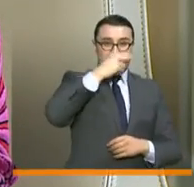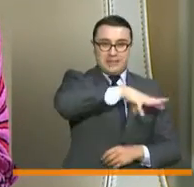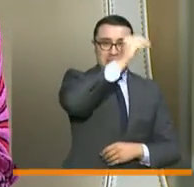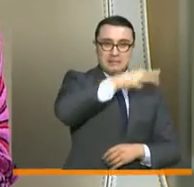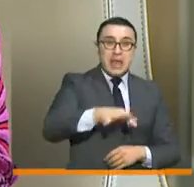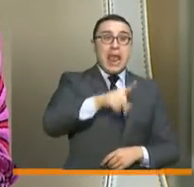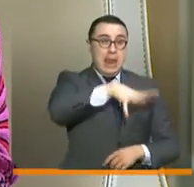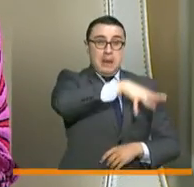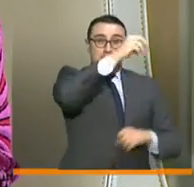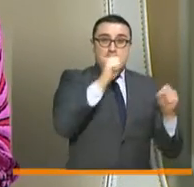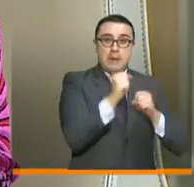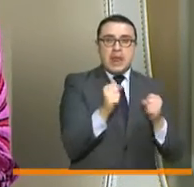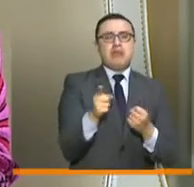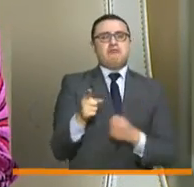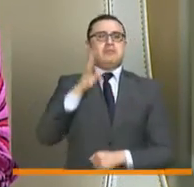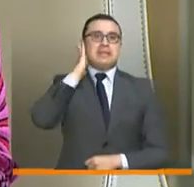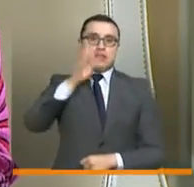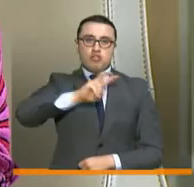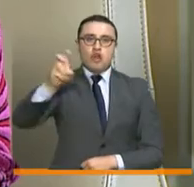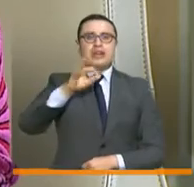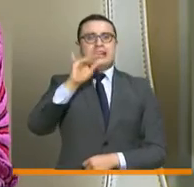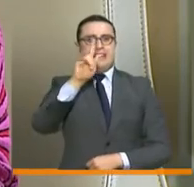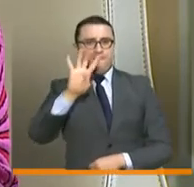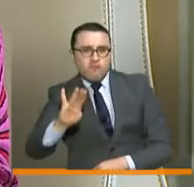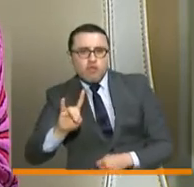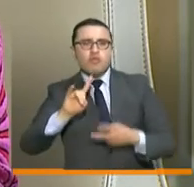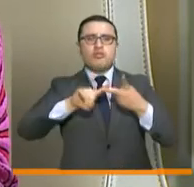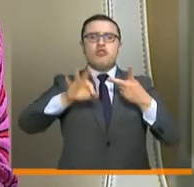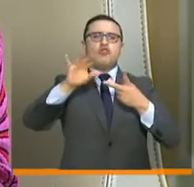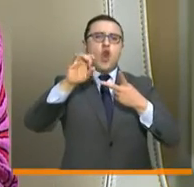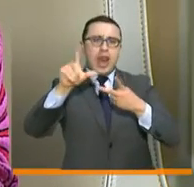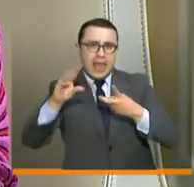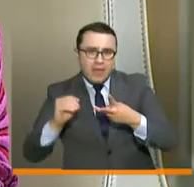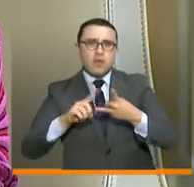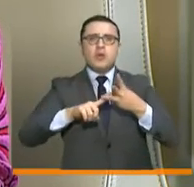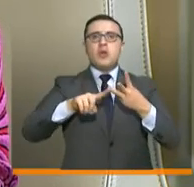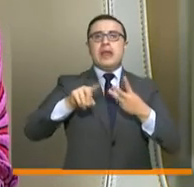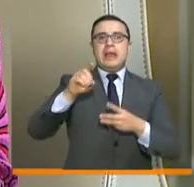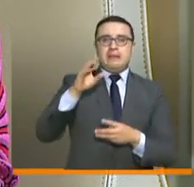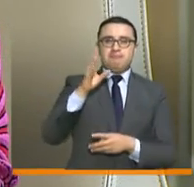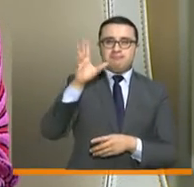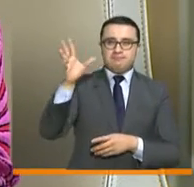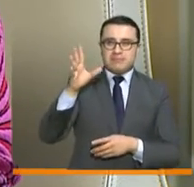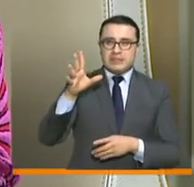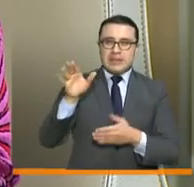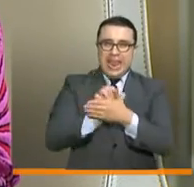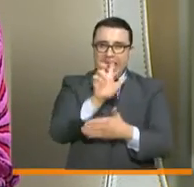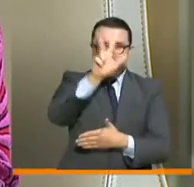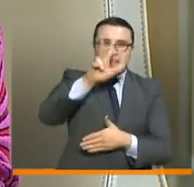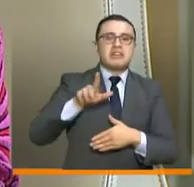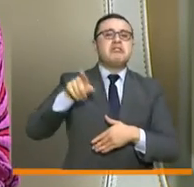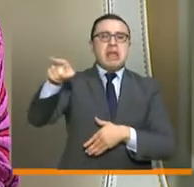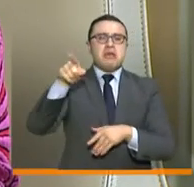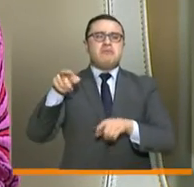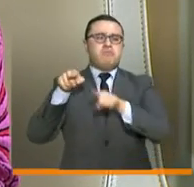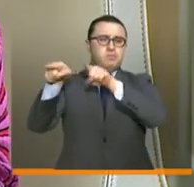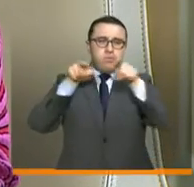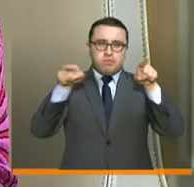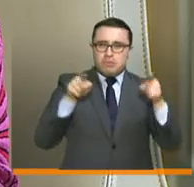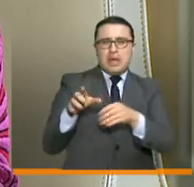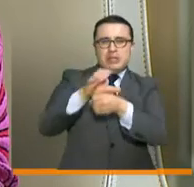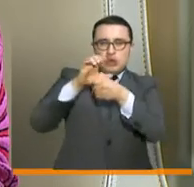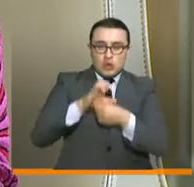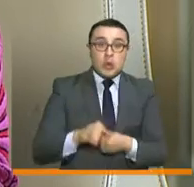Santander, Tibú, Toledo. En el eje cafetero, como pudieron ver en el video, Pereira, Dos Quebradas, Manizales, Bogotá y Chía, colegios privados,